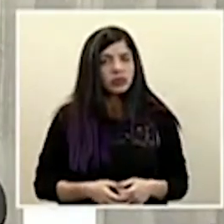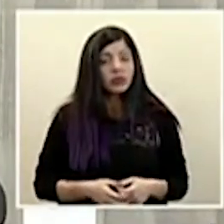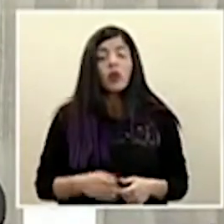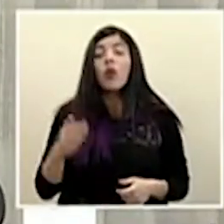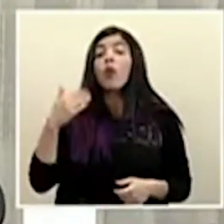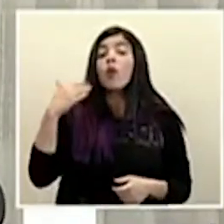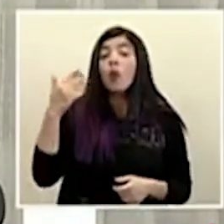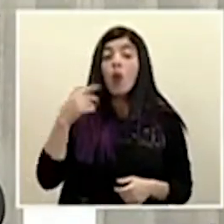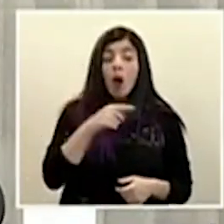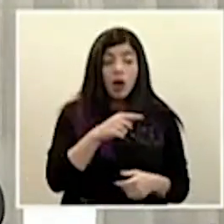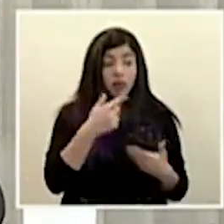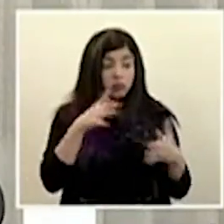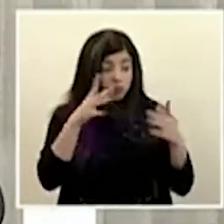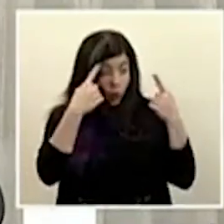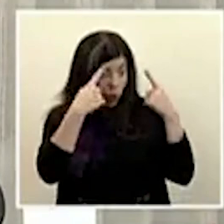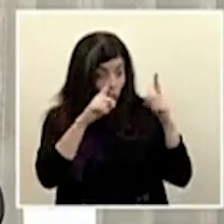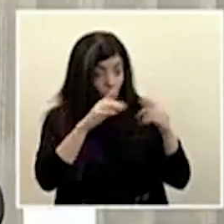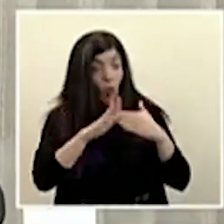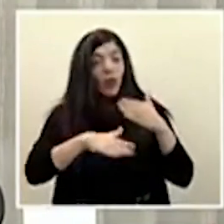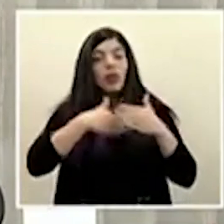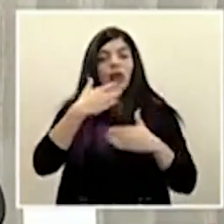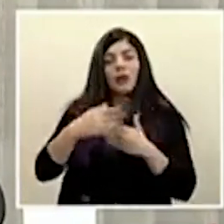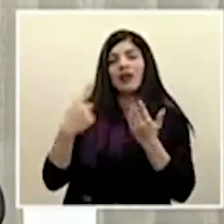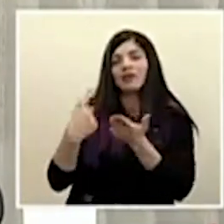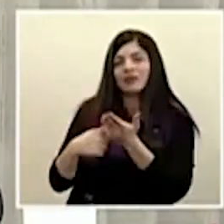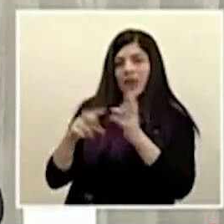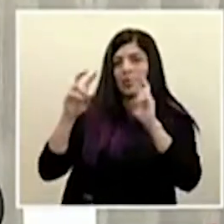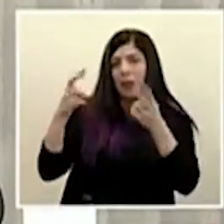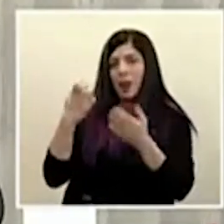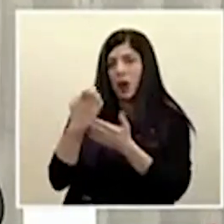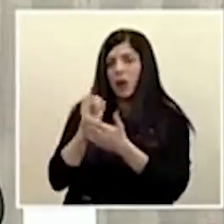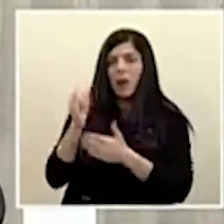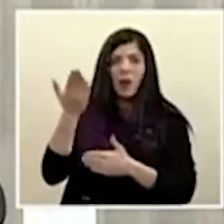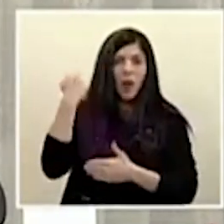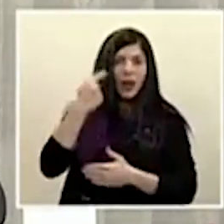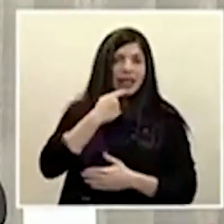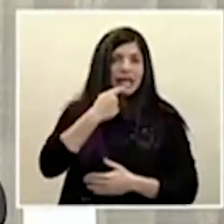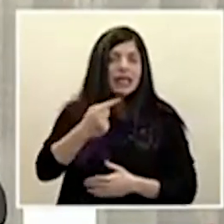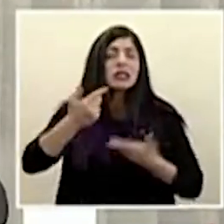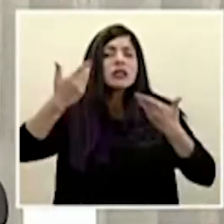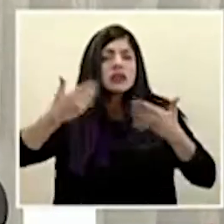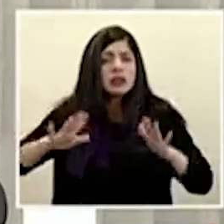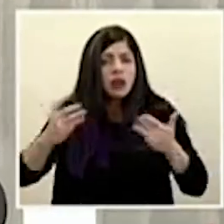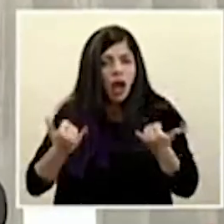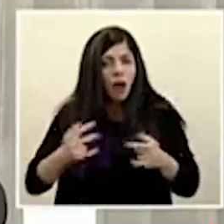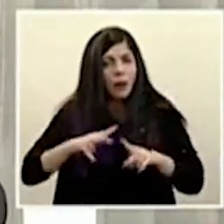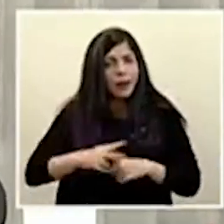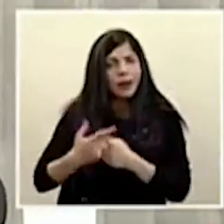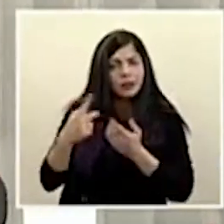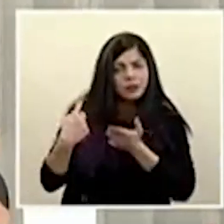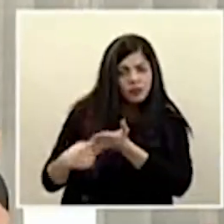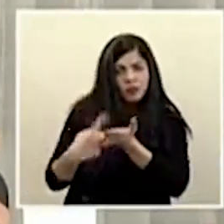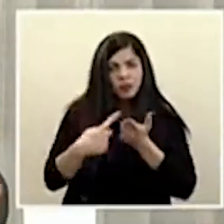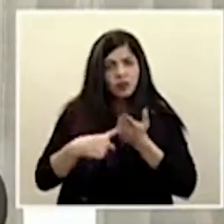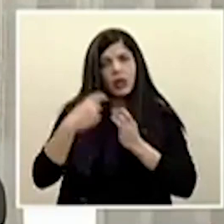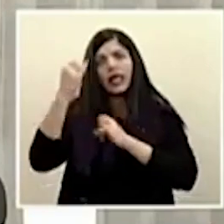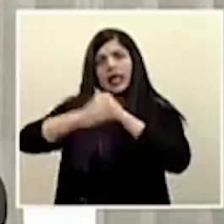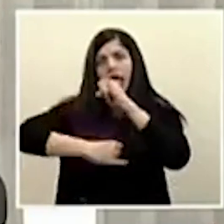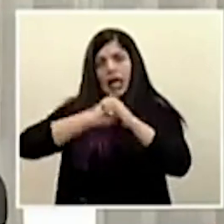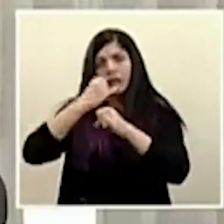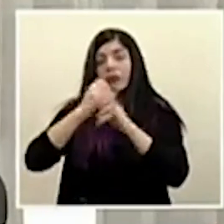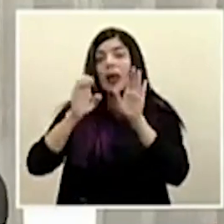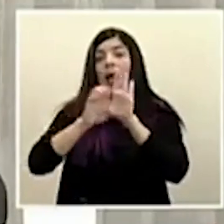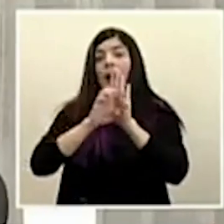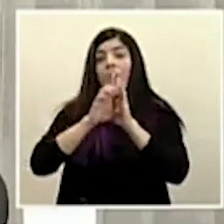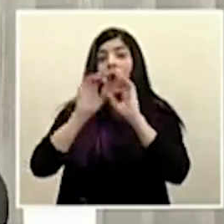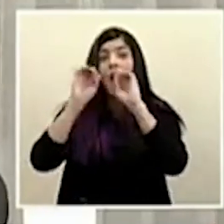Cuando logramos eso, tendremos que abordar la discusión económica. Como lo dije antes, ya hemos empezado esa discusión a nivel internacional, por ejemplo,